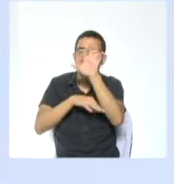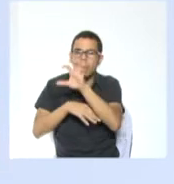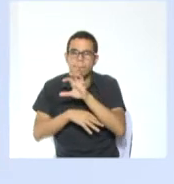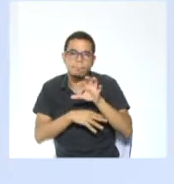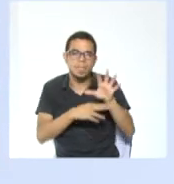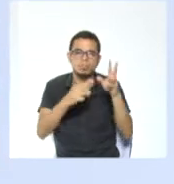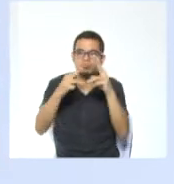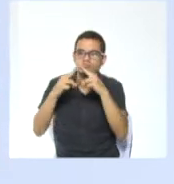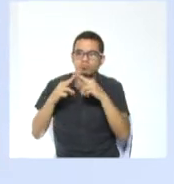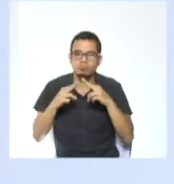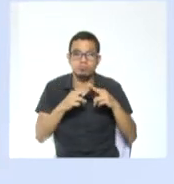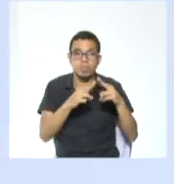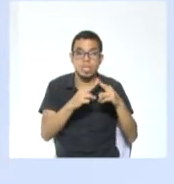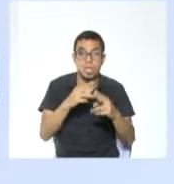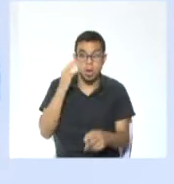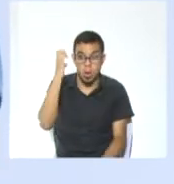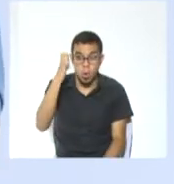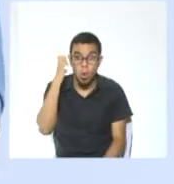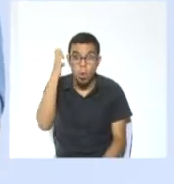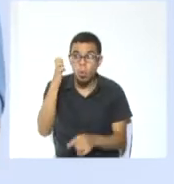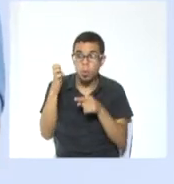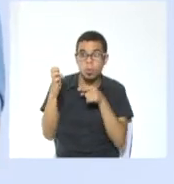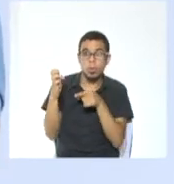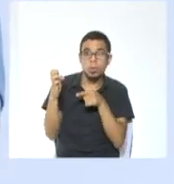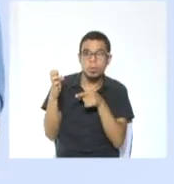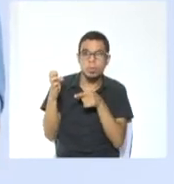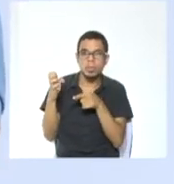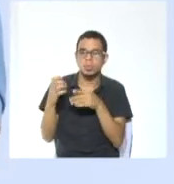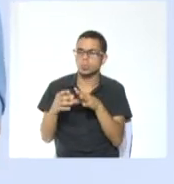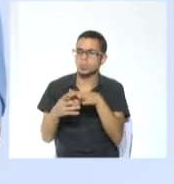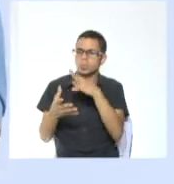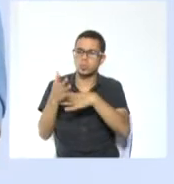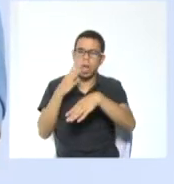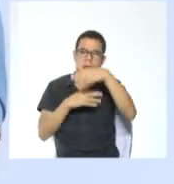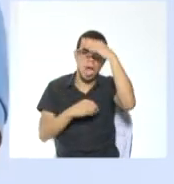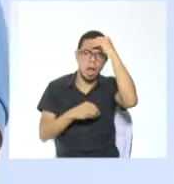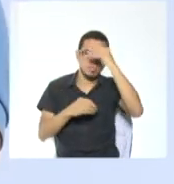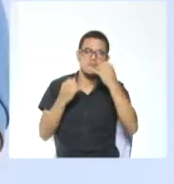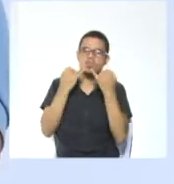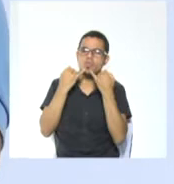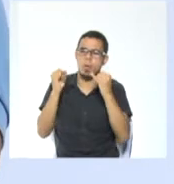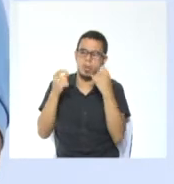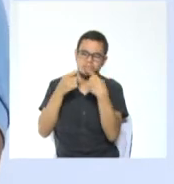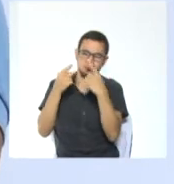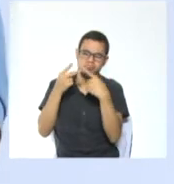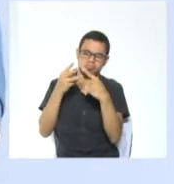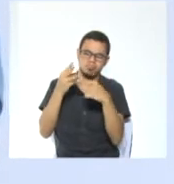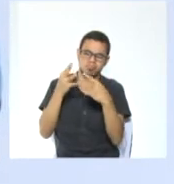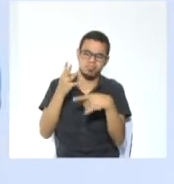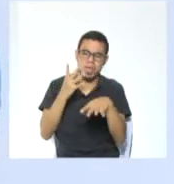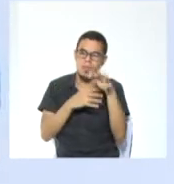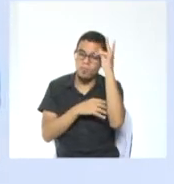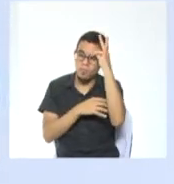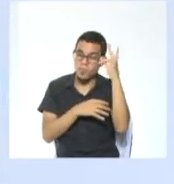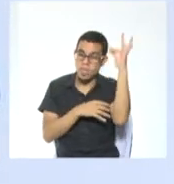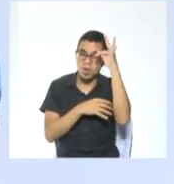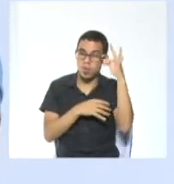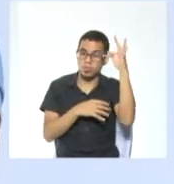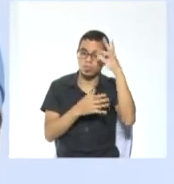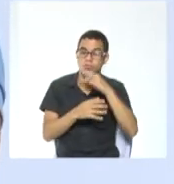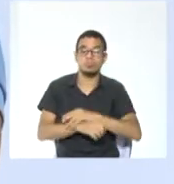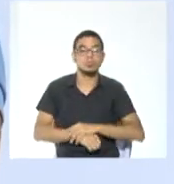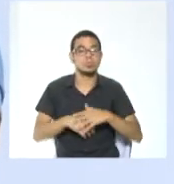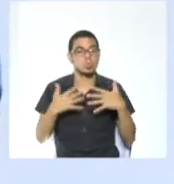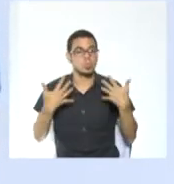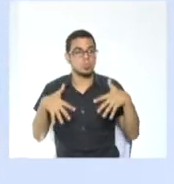varios países y en la Gran Europa aprendió varios idiomas y profundizó en